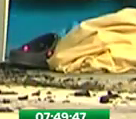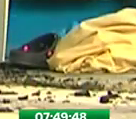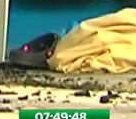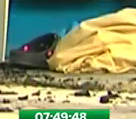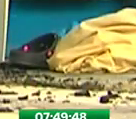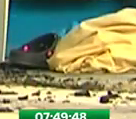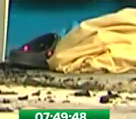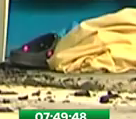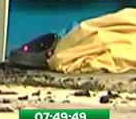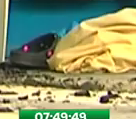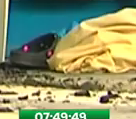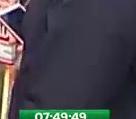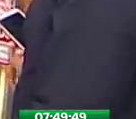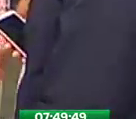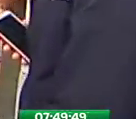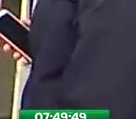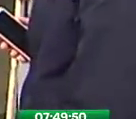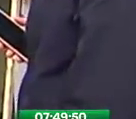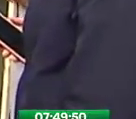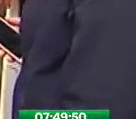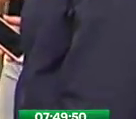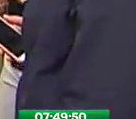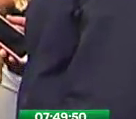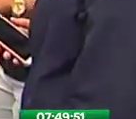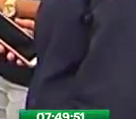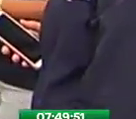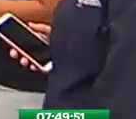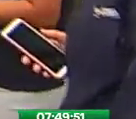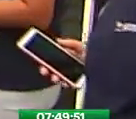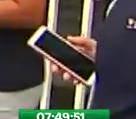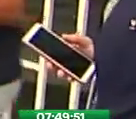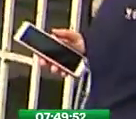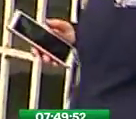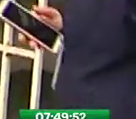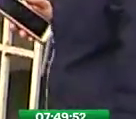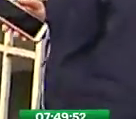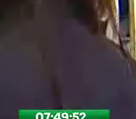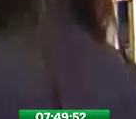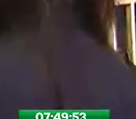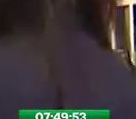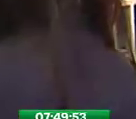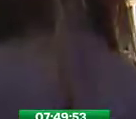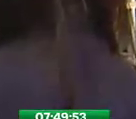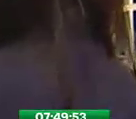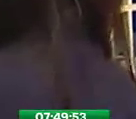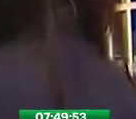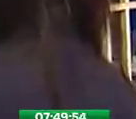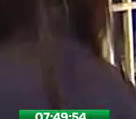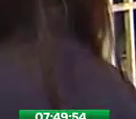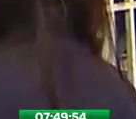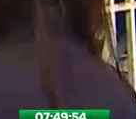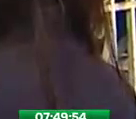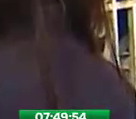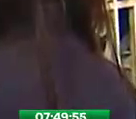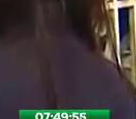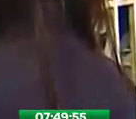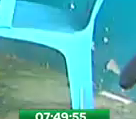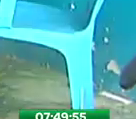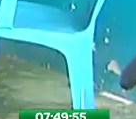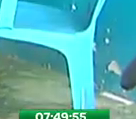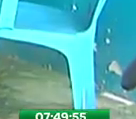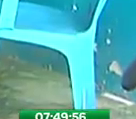Tras la clausura de los bomberos, empezaron las inspecciones de la Agencia de Aseguramiento de la Calidad de los Servicios de